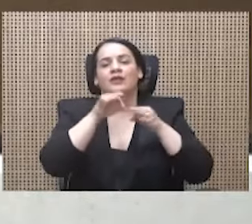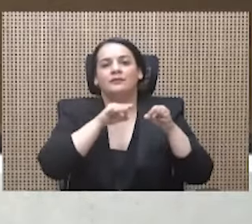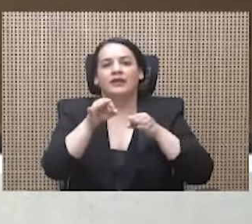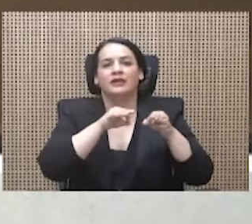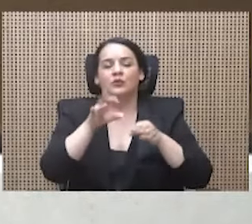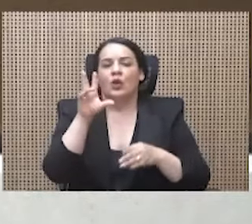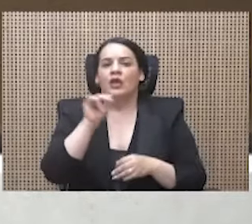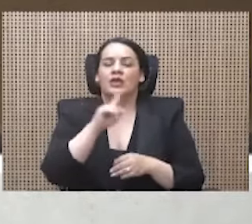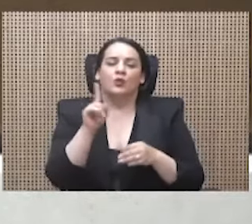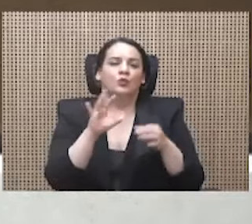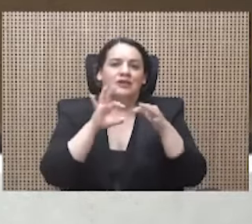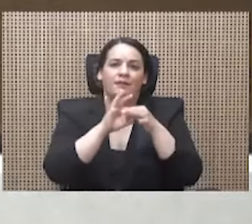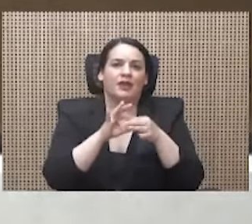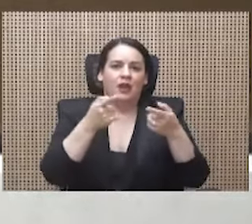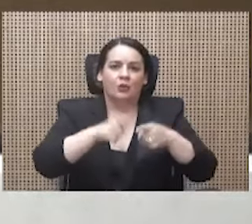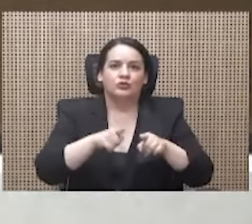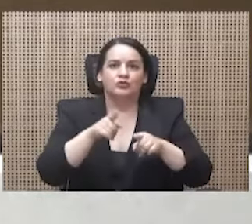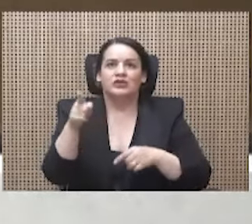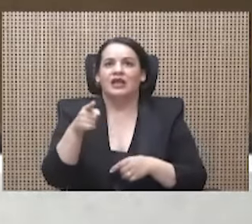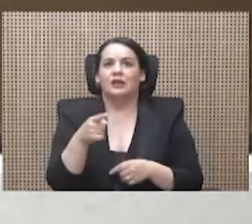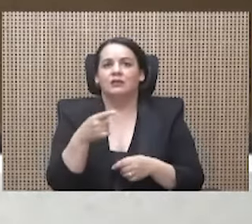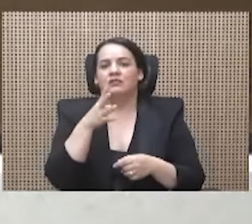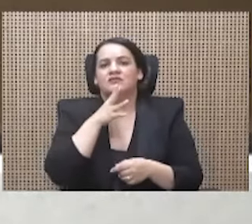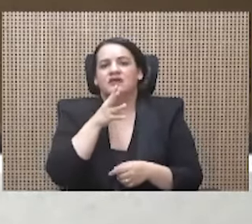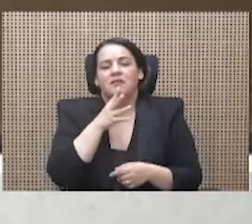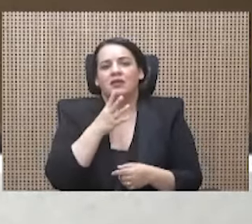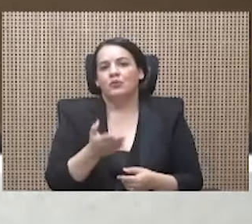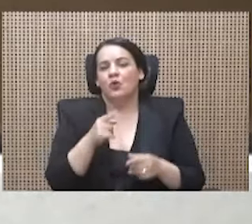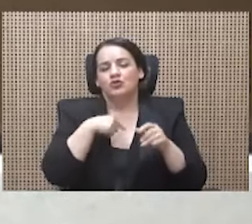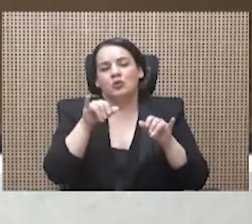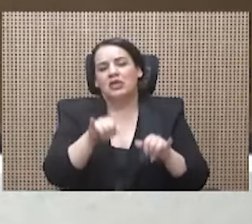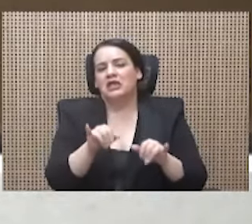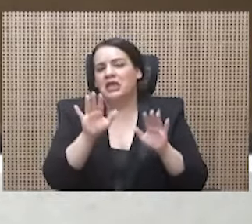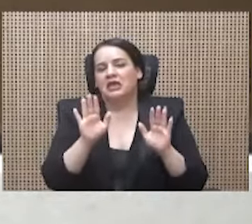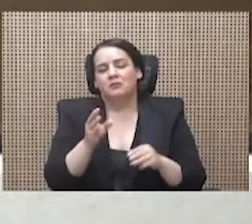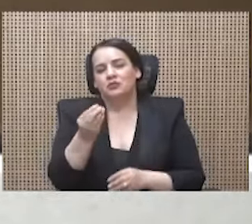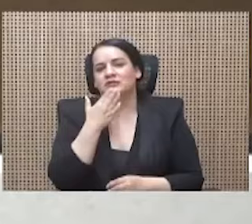explicación que no se apega a los hechos la que está dando. Entonces, yo quedaría ahí. Muchas gracias.